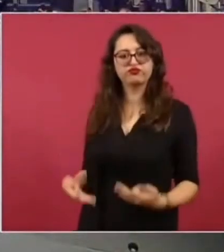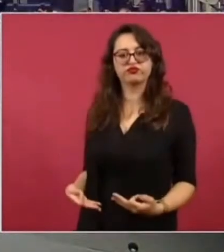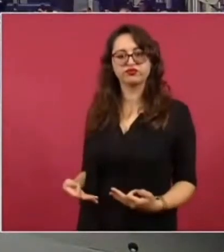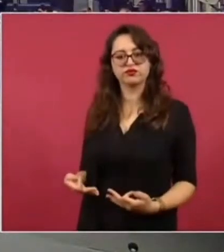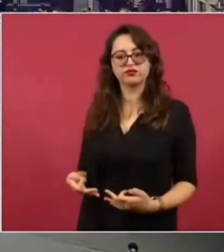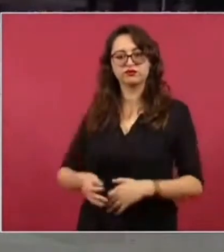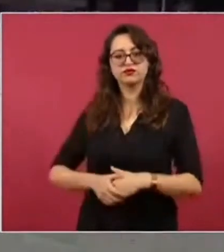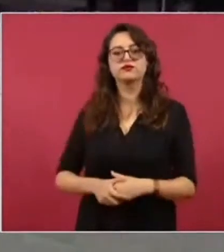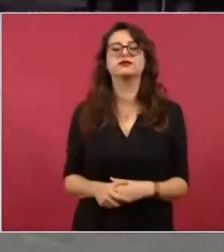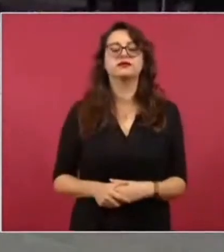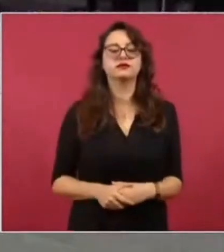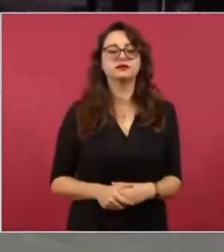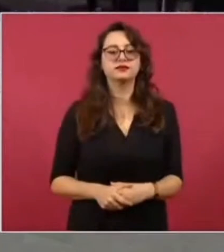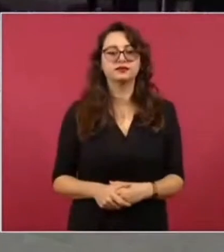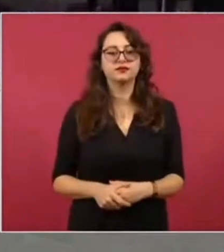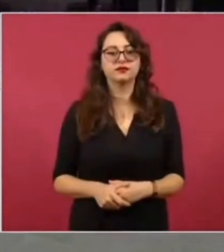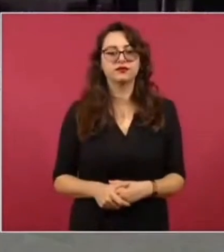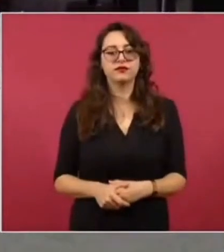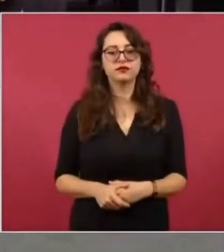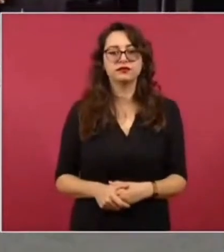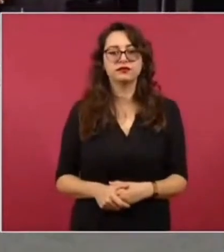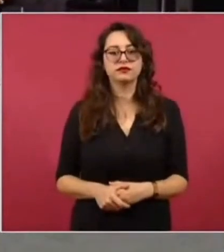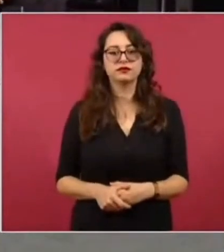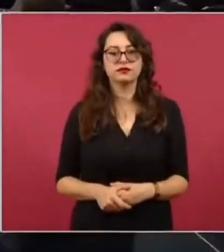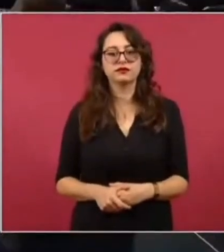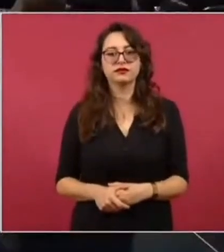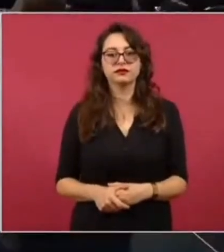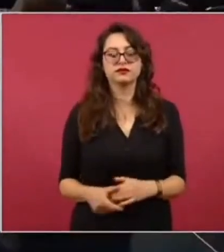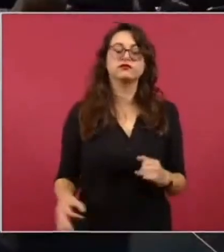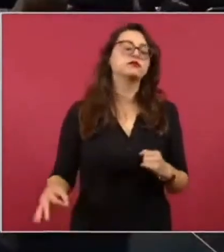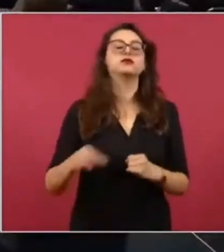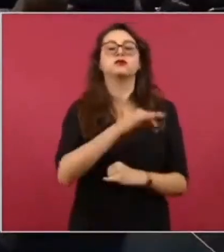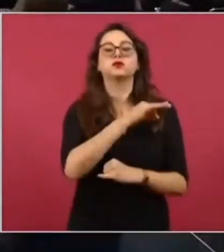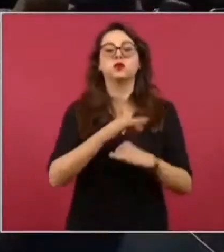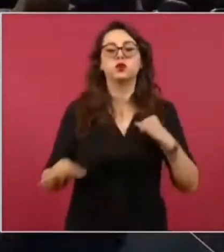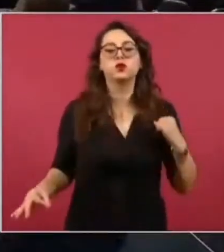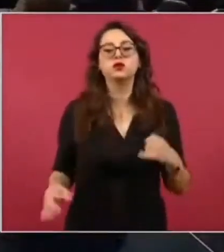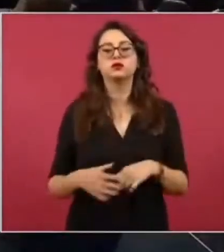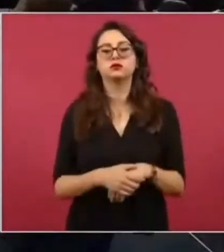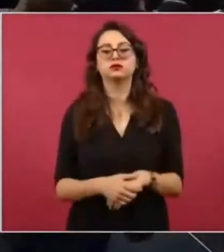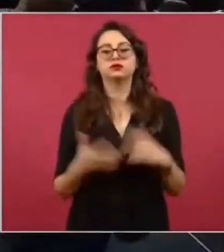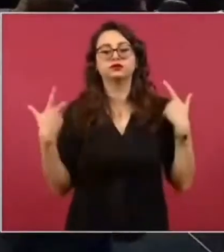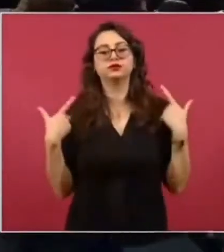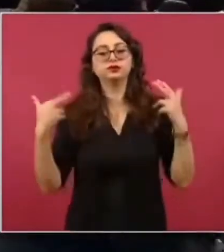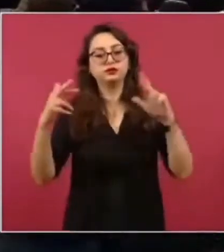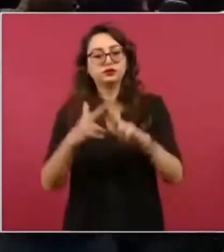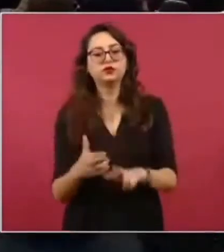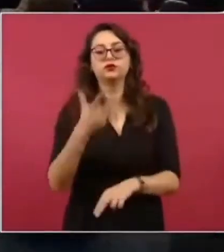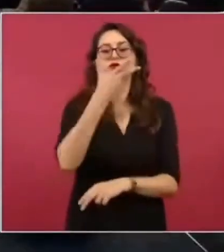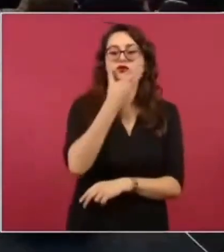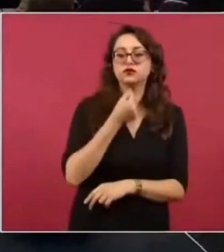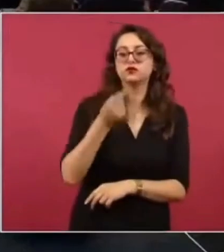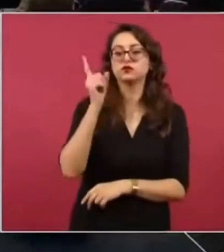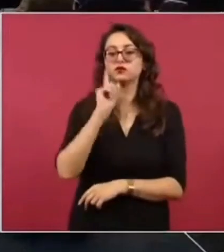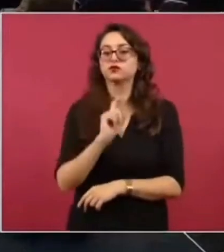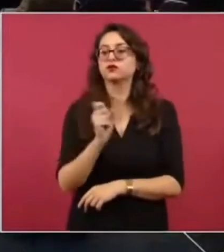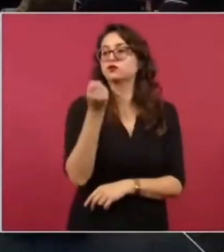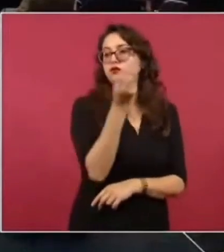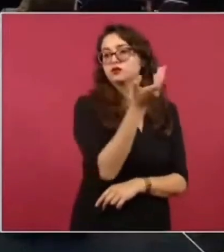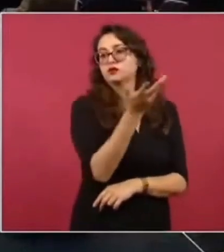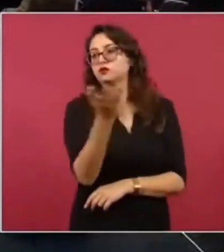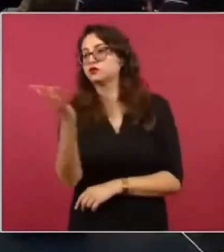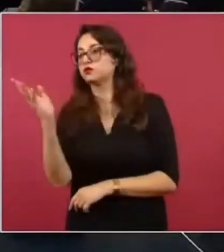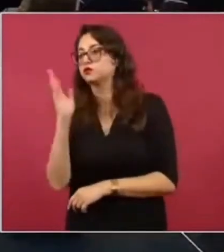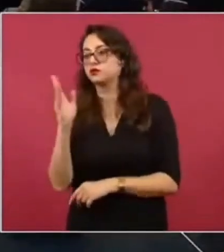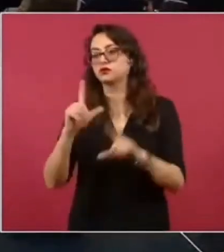Por último, les informo a las maestras, a los maestros de nuestro país, así como a todos los